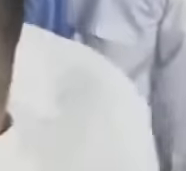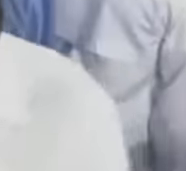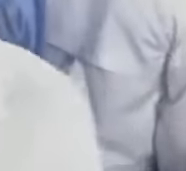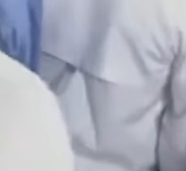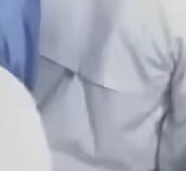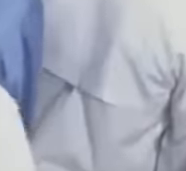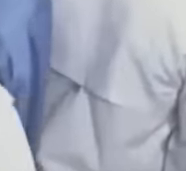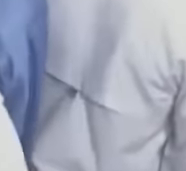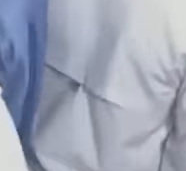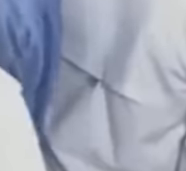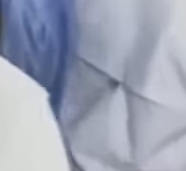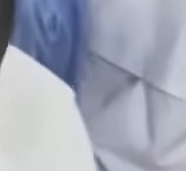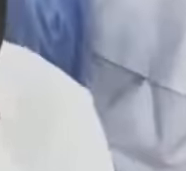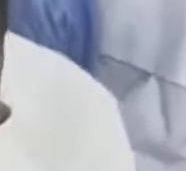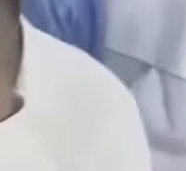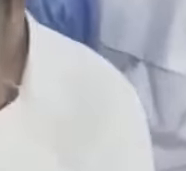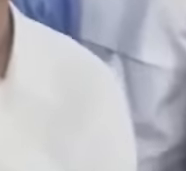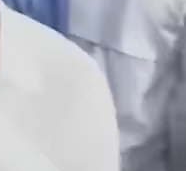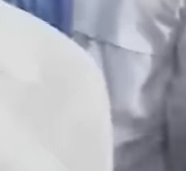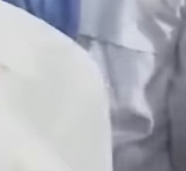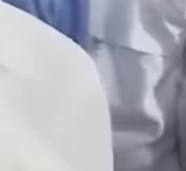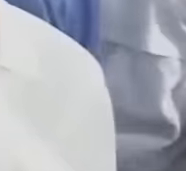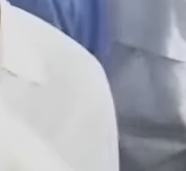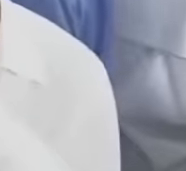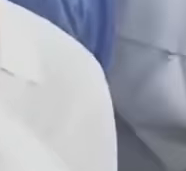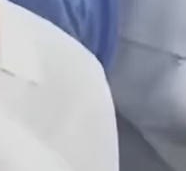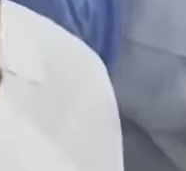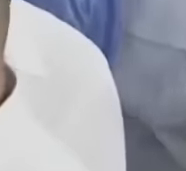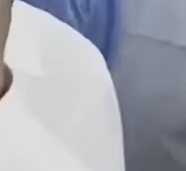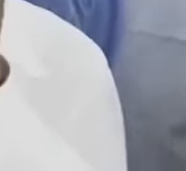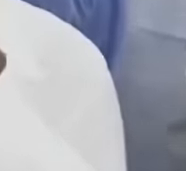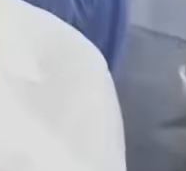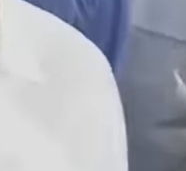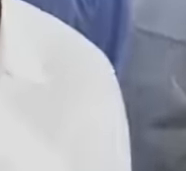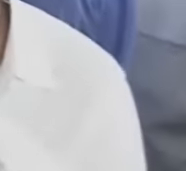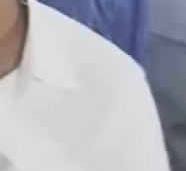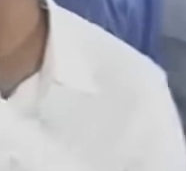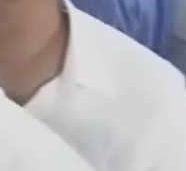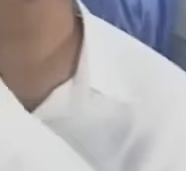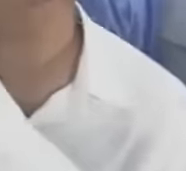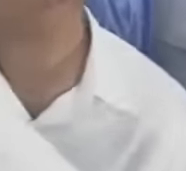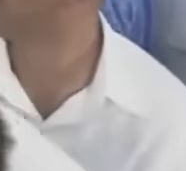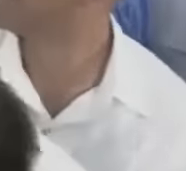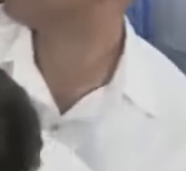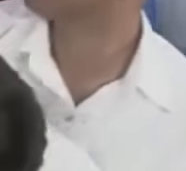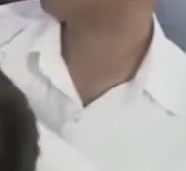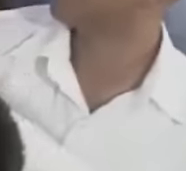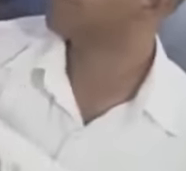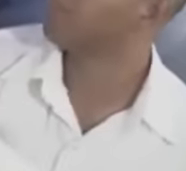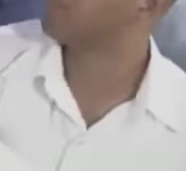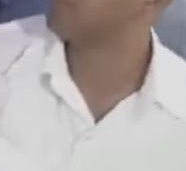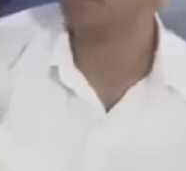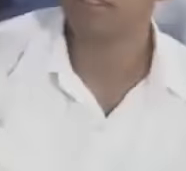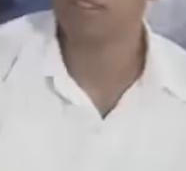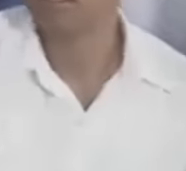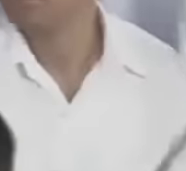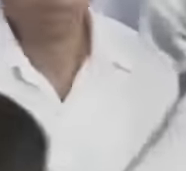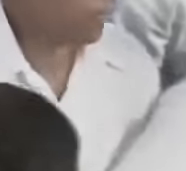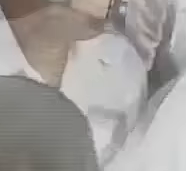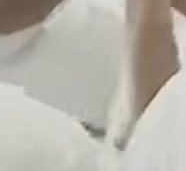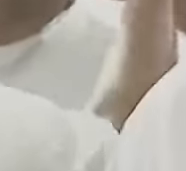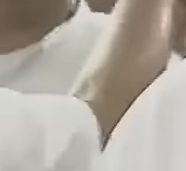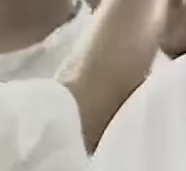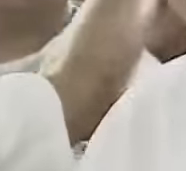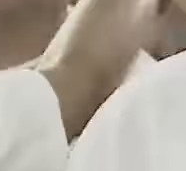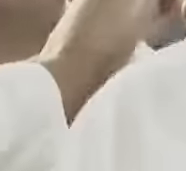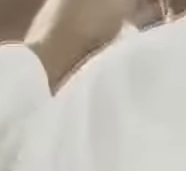ALBA TCP que Venezuela está resistiendo una embestida imperialista. No es cualquier embestida, es de carácter